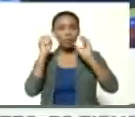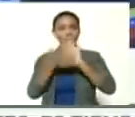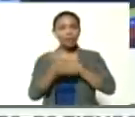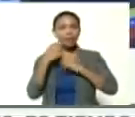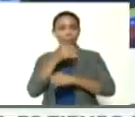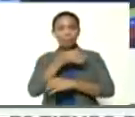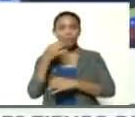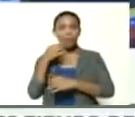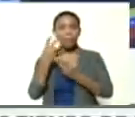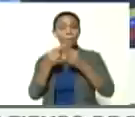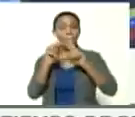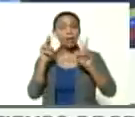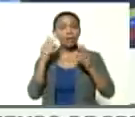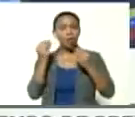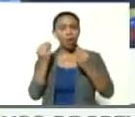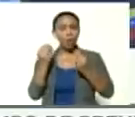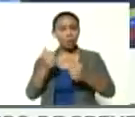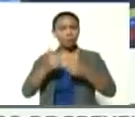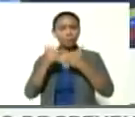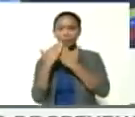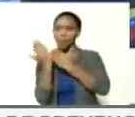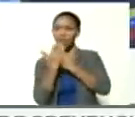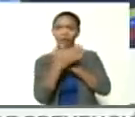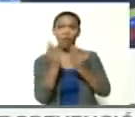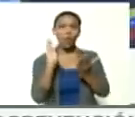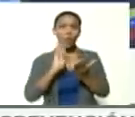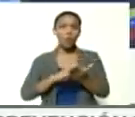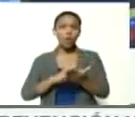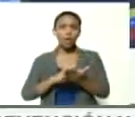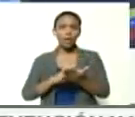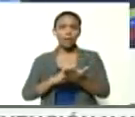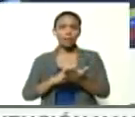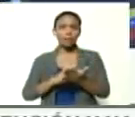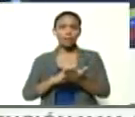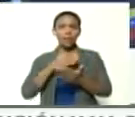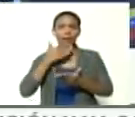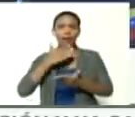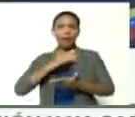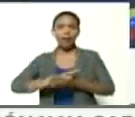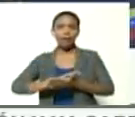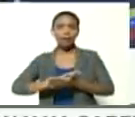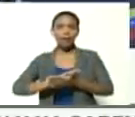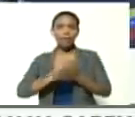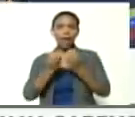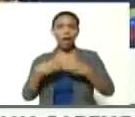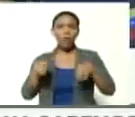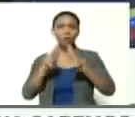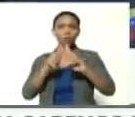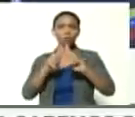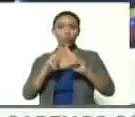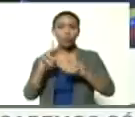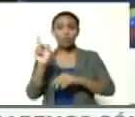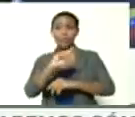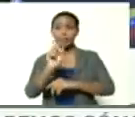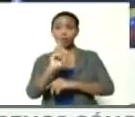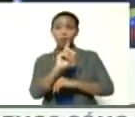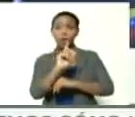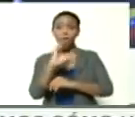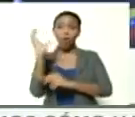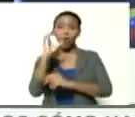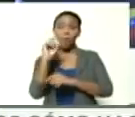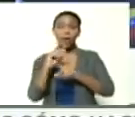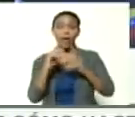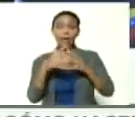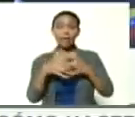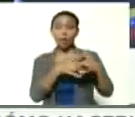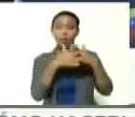en paz como buenos vecinos, tal como lo establece la Carta de las Naciones Unidas, que no es, en Colombia y en Estados Unidos no